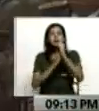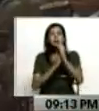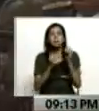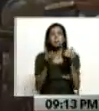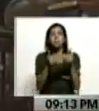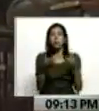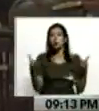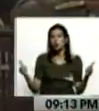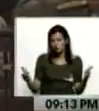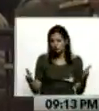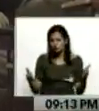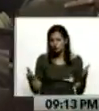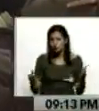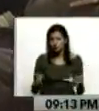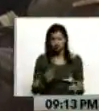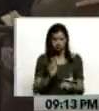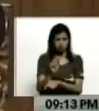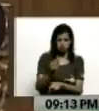líderes